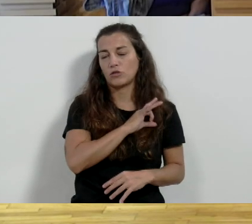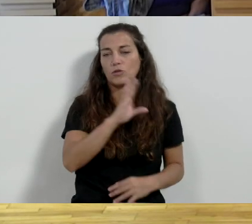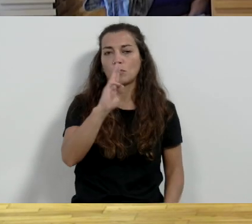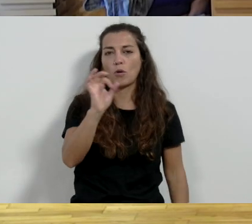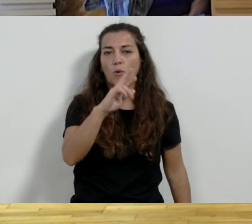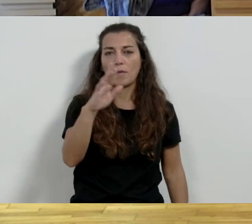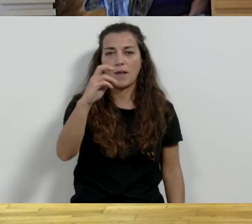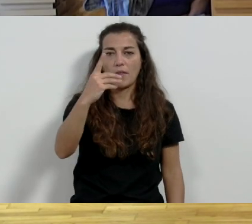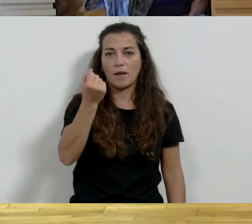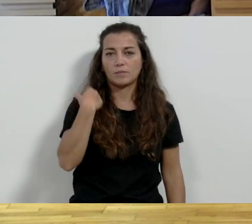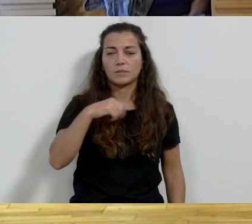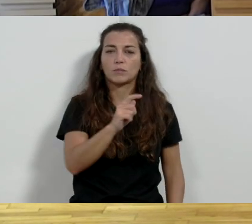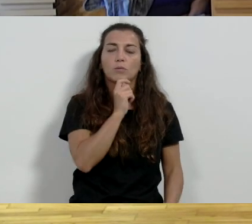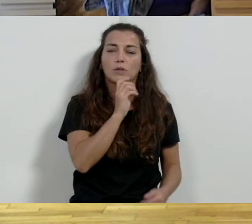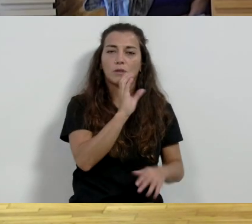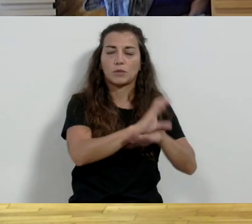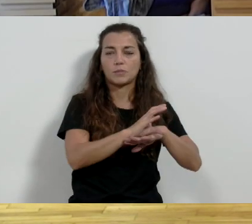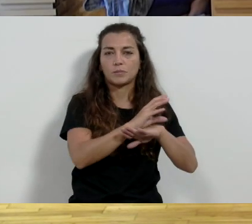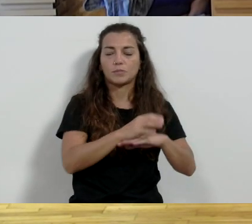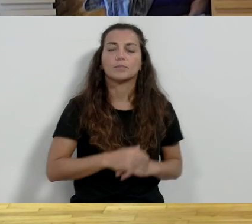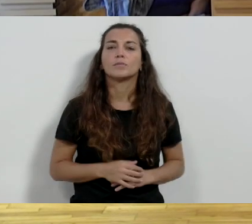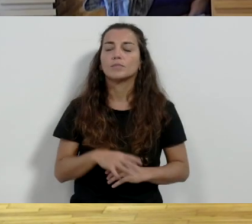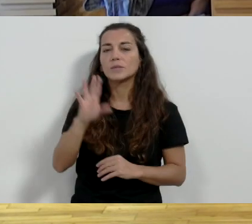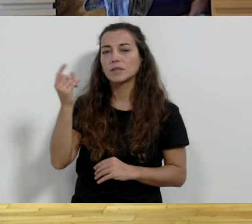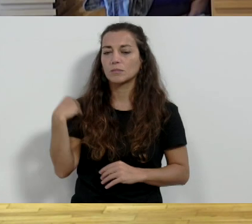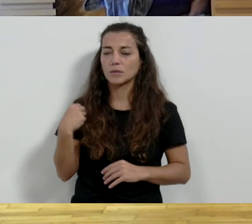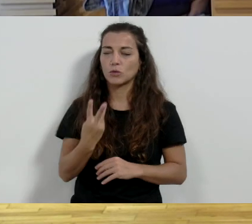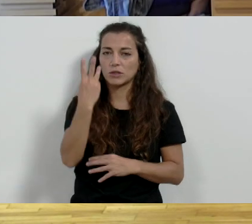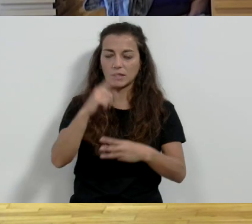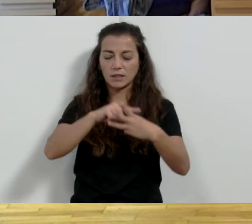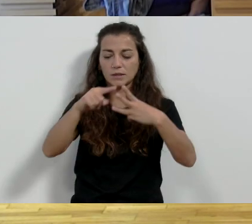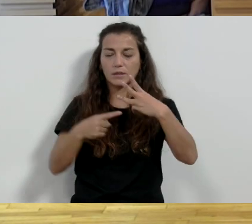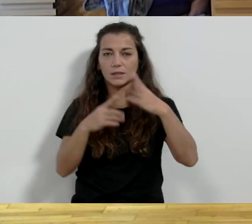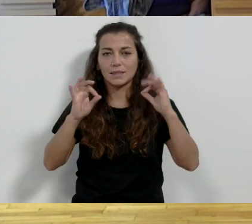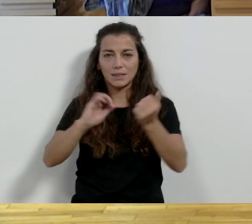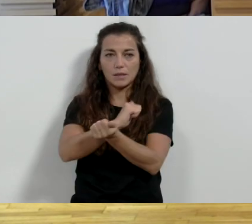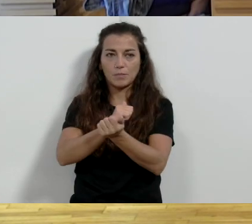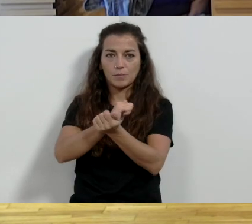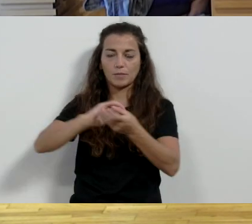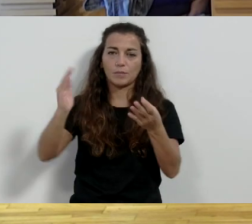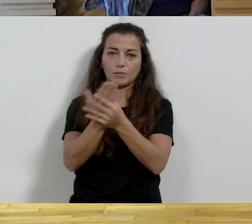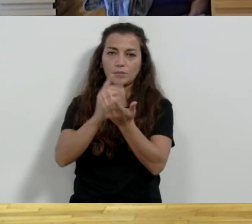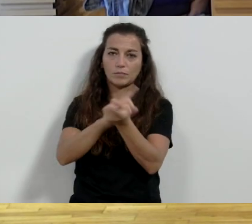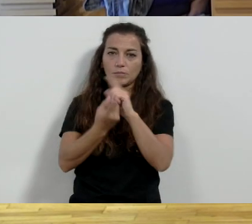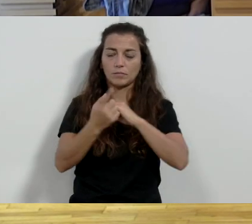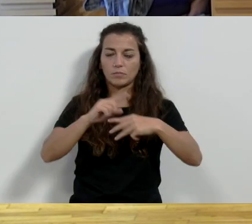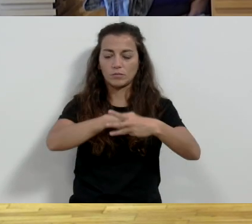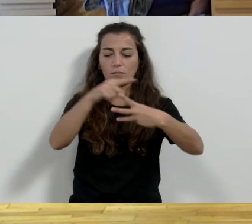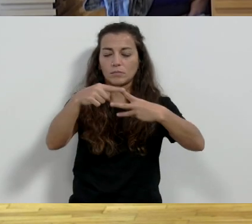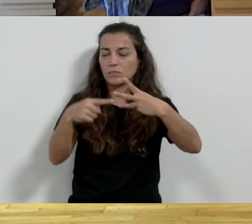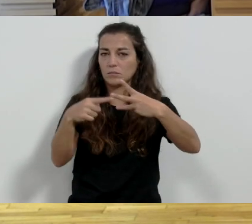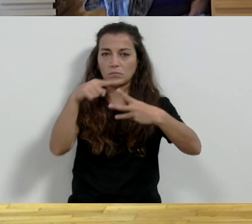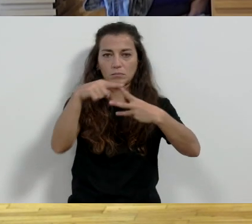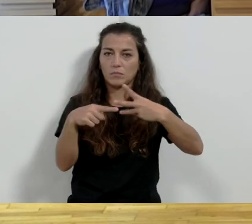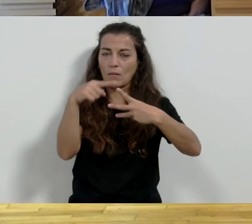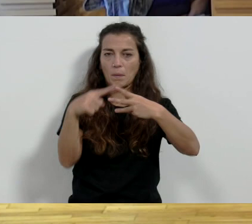todos. Con respecto a las tres partidas que suplementamos de crédito, nada que decir con respecto a la energía eléctrica ni a los combustibles, porque son